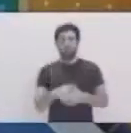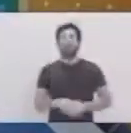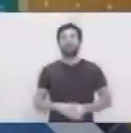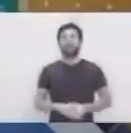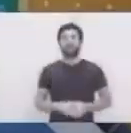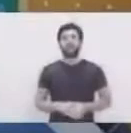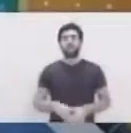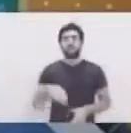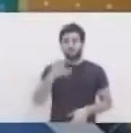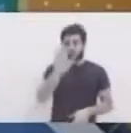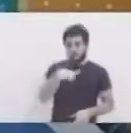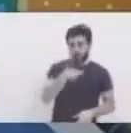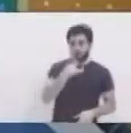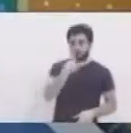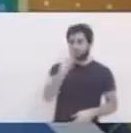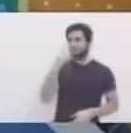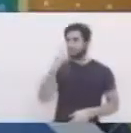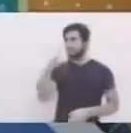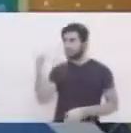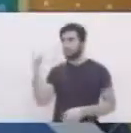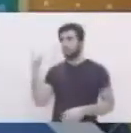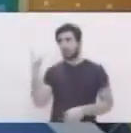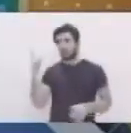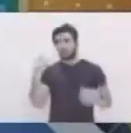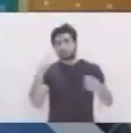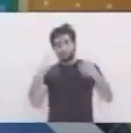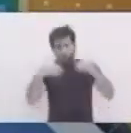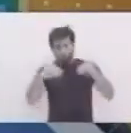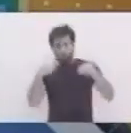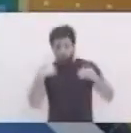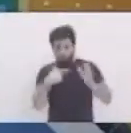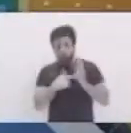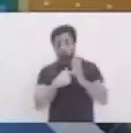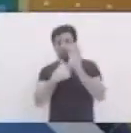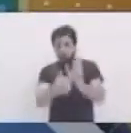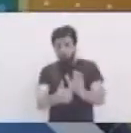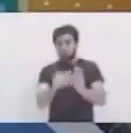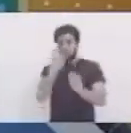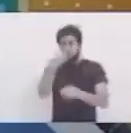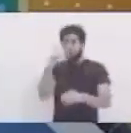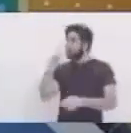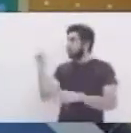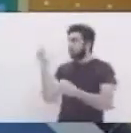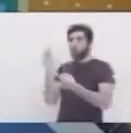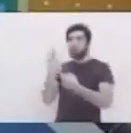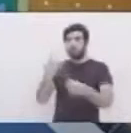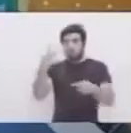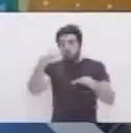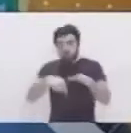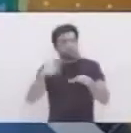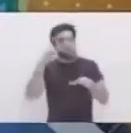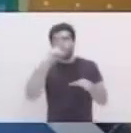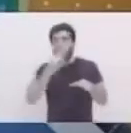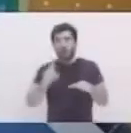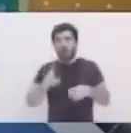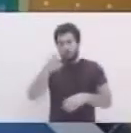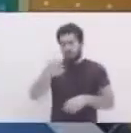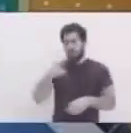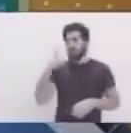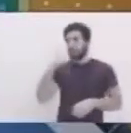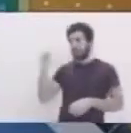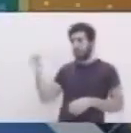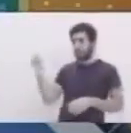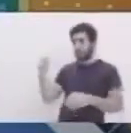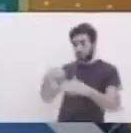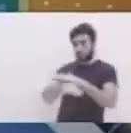que vean que en esta bolsa mágica no hay nada, yo les voy a mostrar, ¿de acuerdo? Muy bien, ¿todos listos? Muy bien.